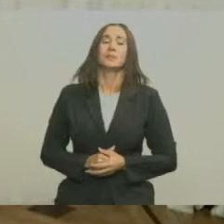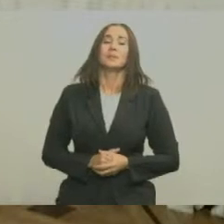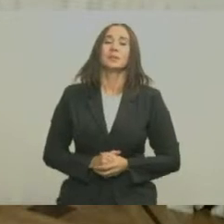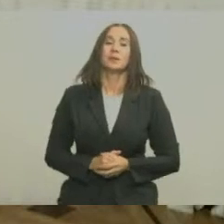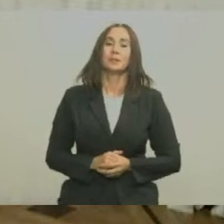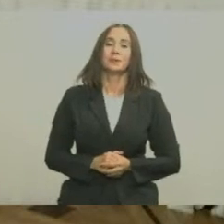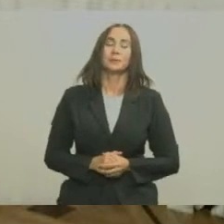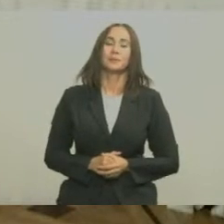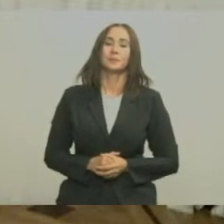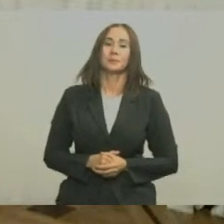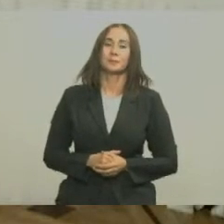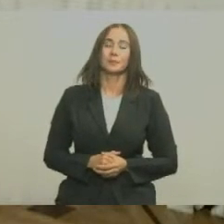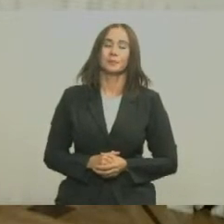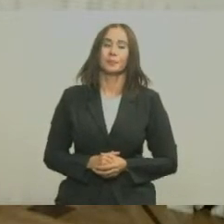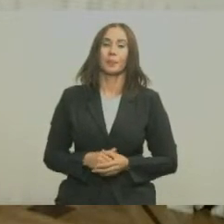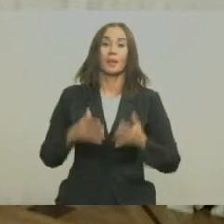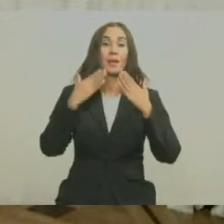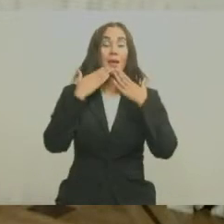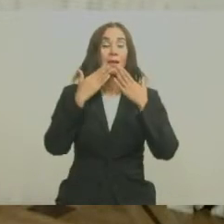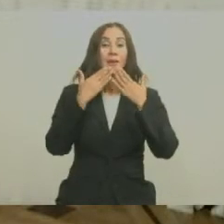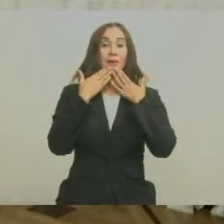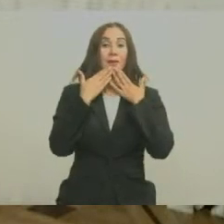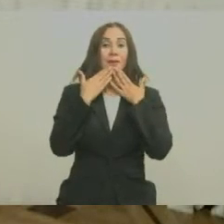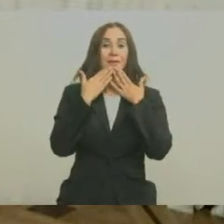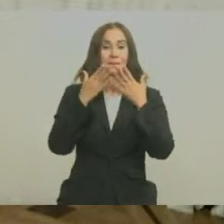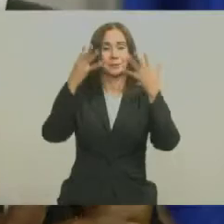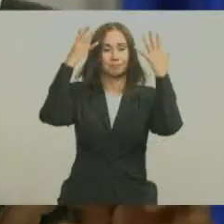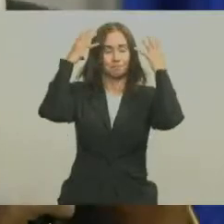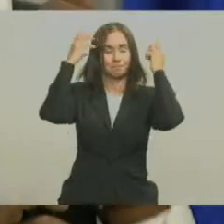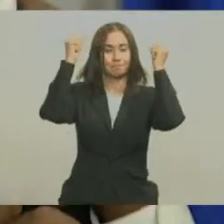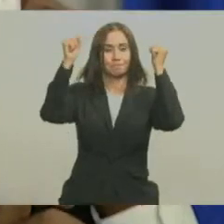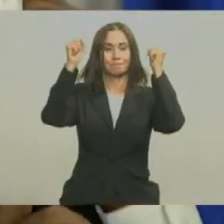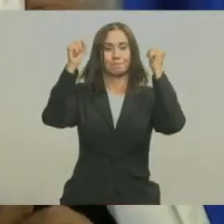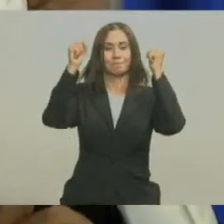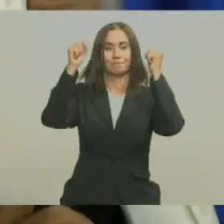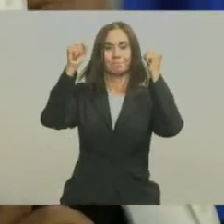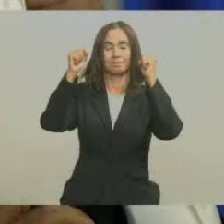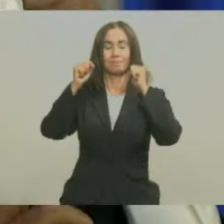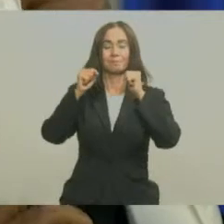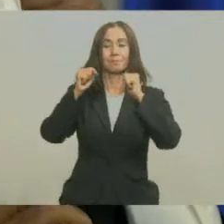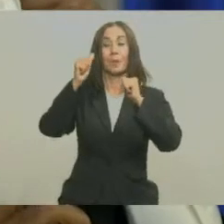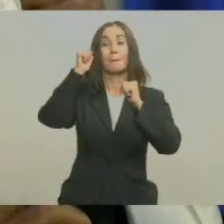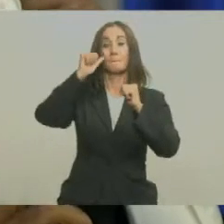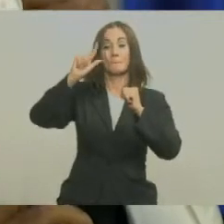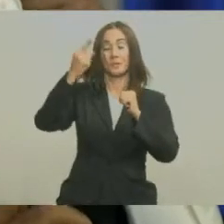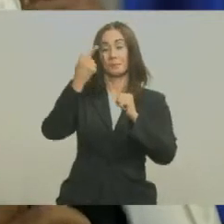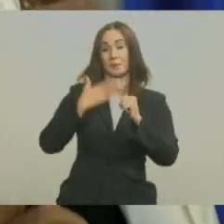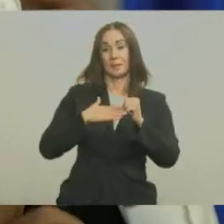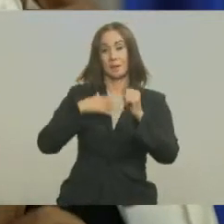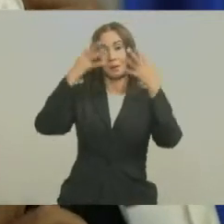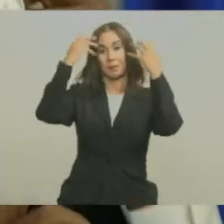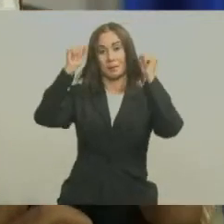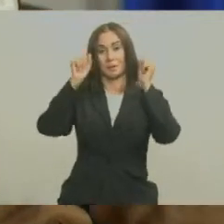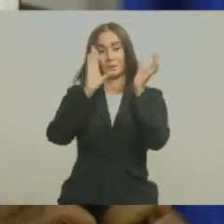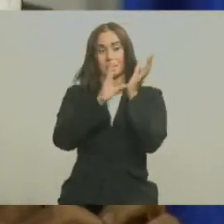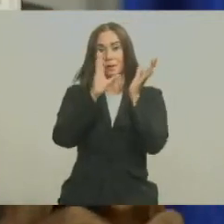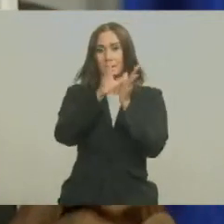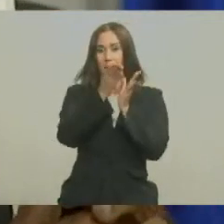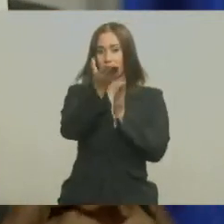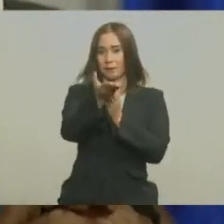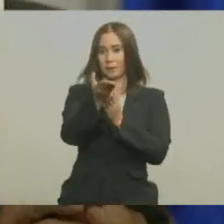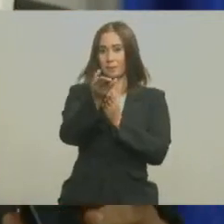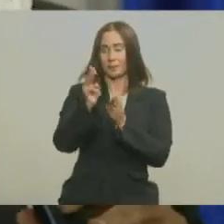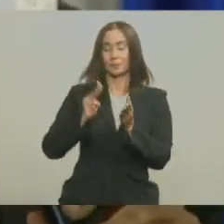República Dominicana. Gracias, presidente, primera dama, presidente de la Cámara,